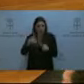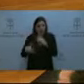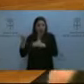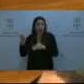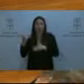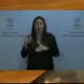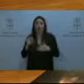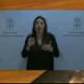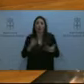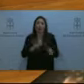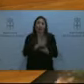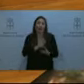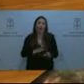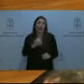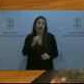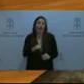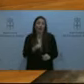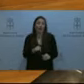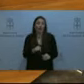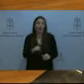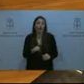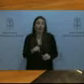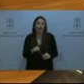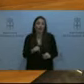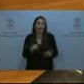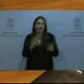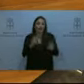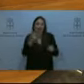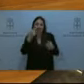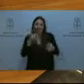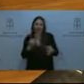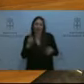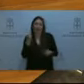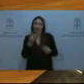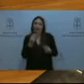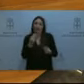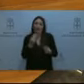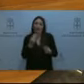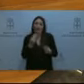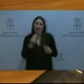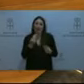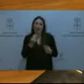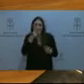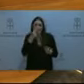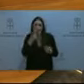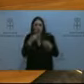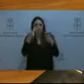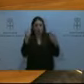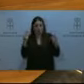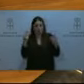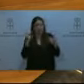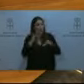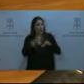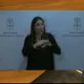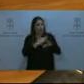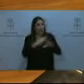de Temístocles, aquí estamos hablando de el recurrir al más alto interés público para cubrir el